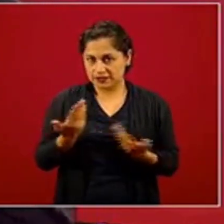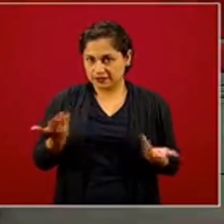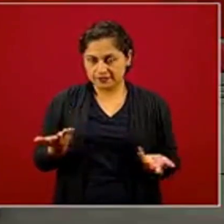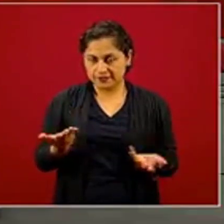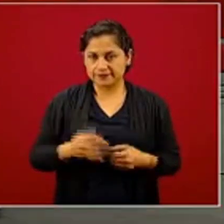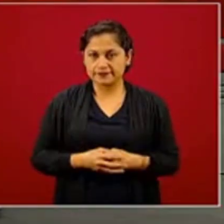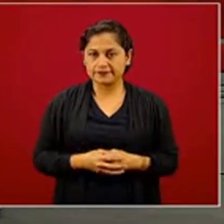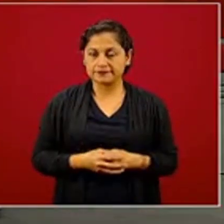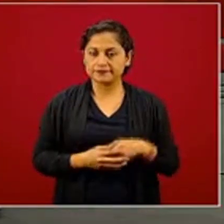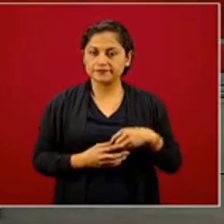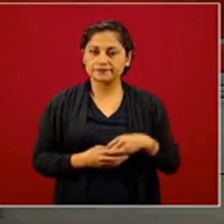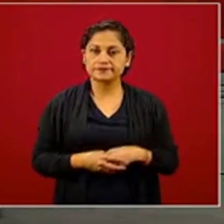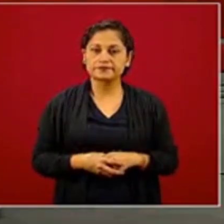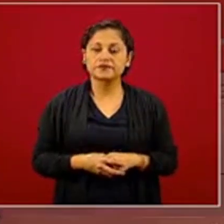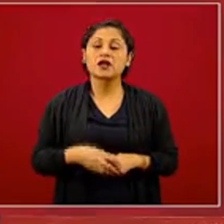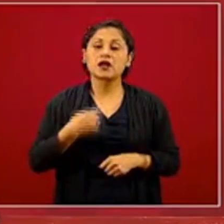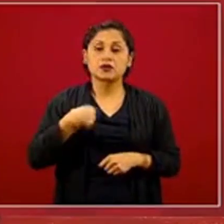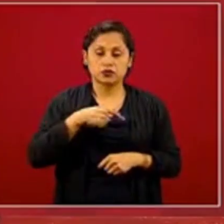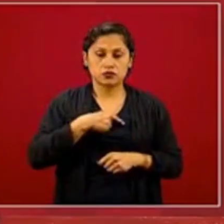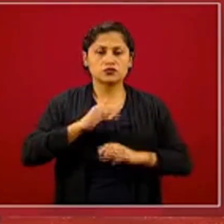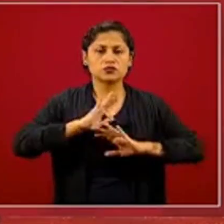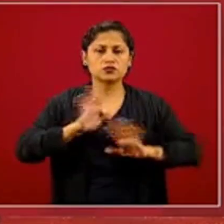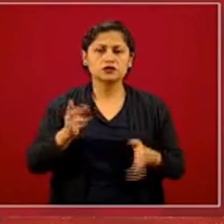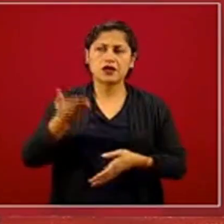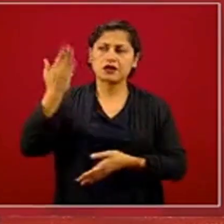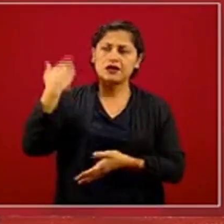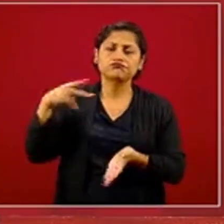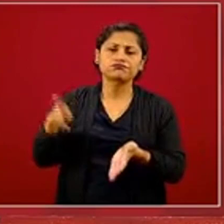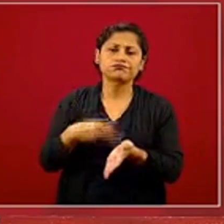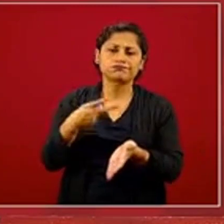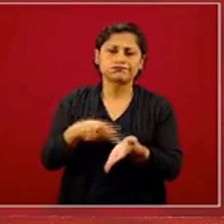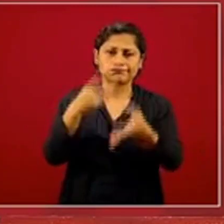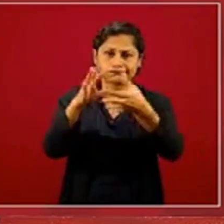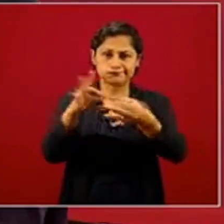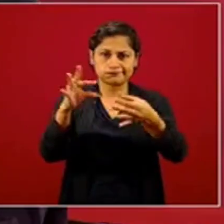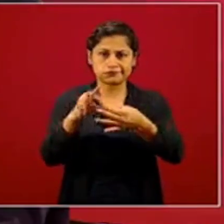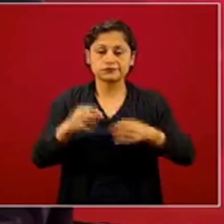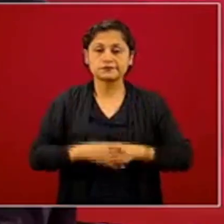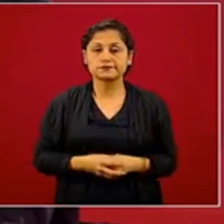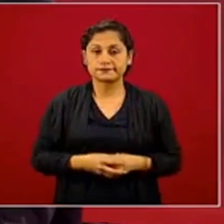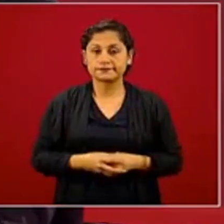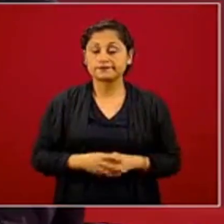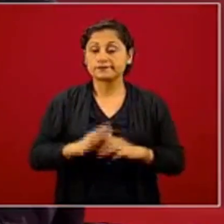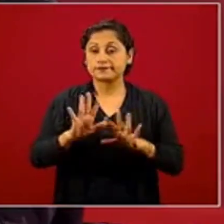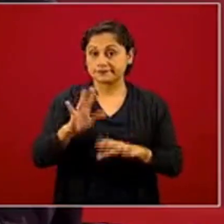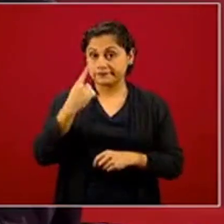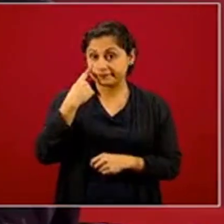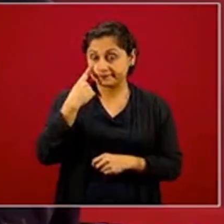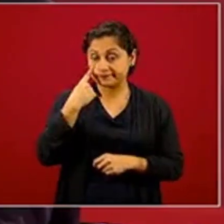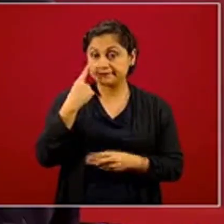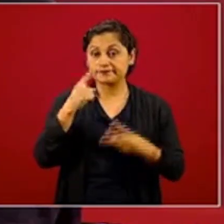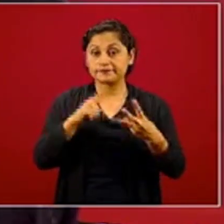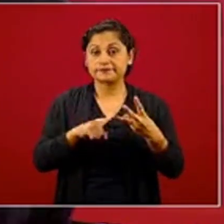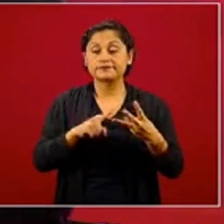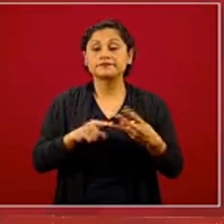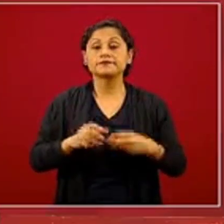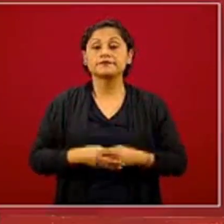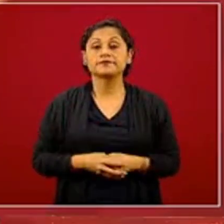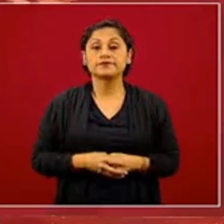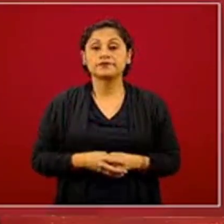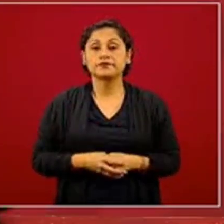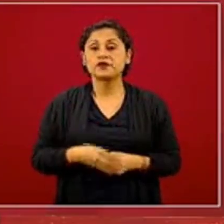usa. Y esto lo hemos explicado en innumerables ocasiones. Tercero, la idea de usar de